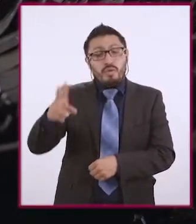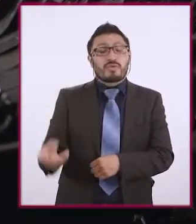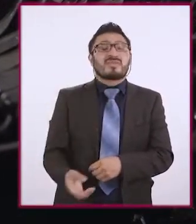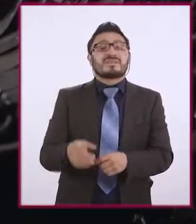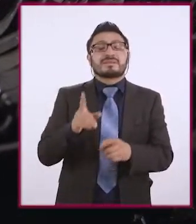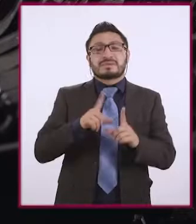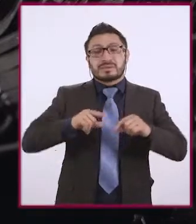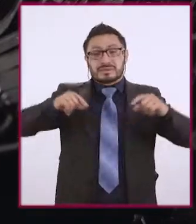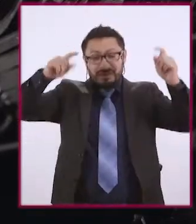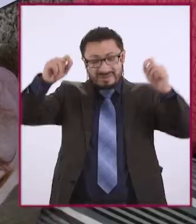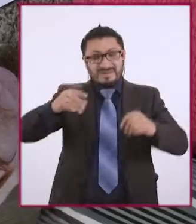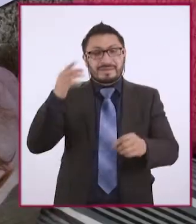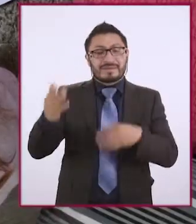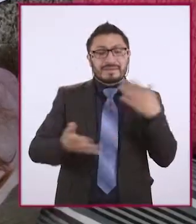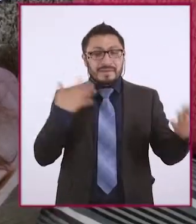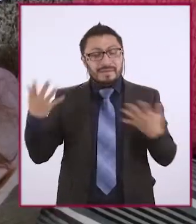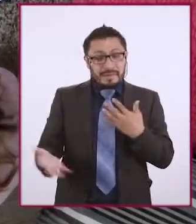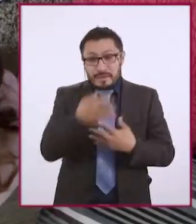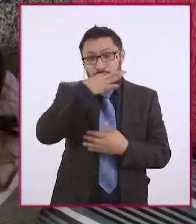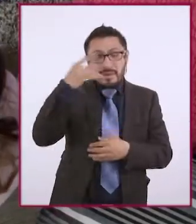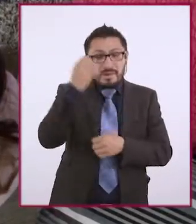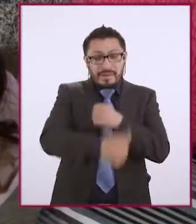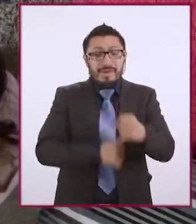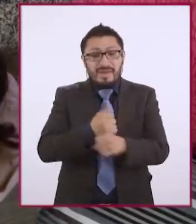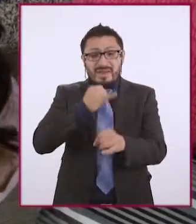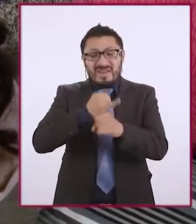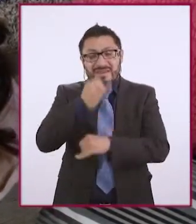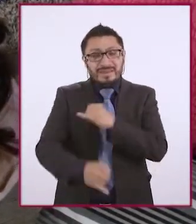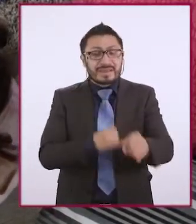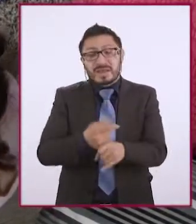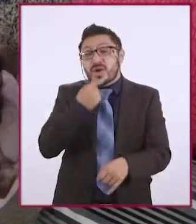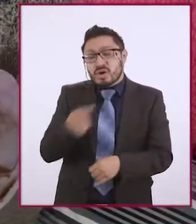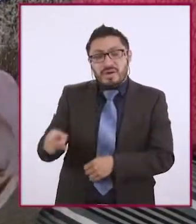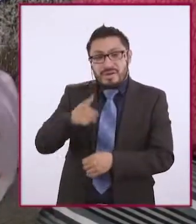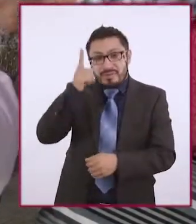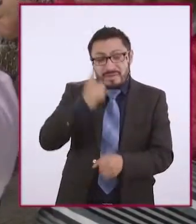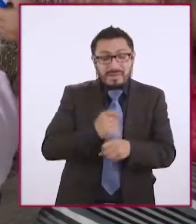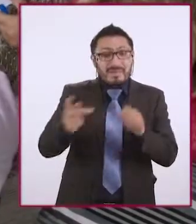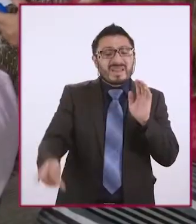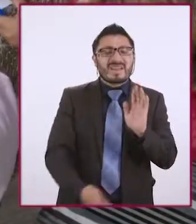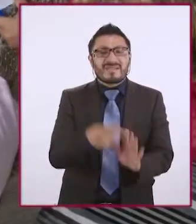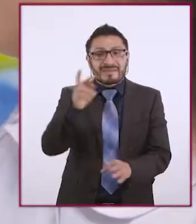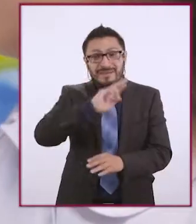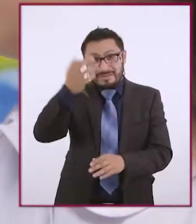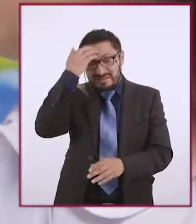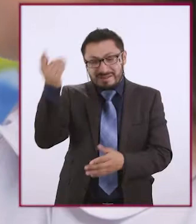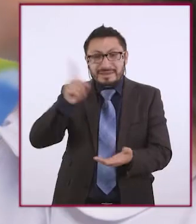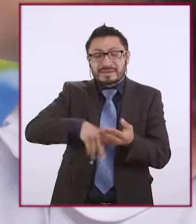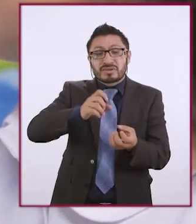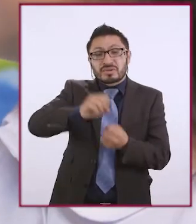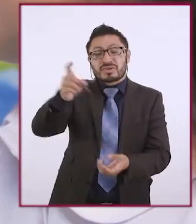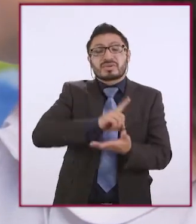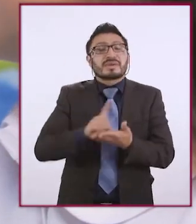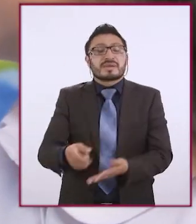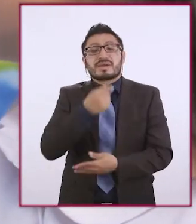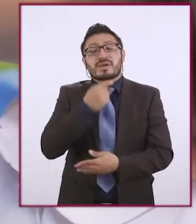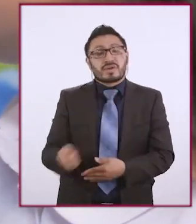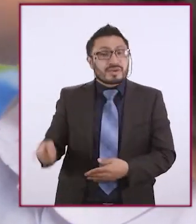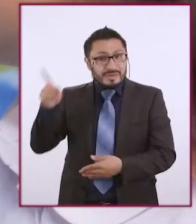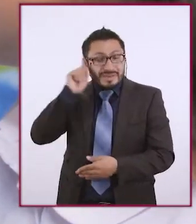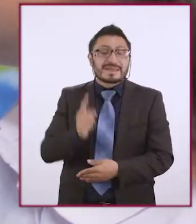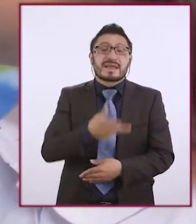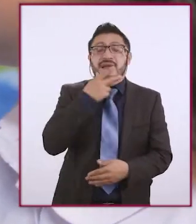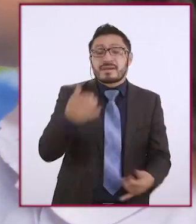el Año Internacional del Niño y se reconocieron por vez primera en la Constitución los derechos de niñas, niños y